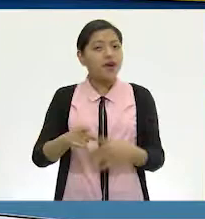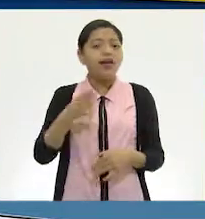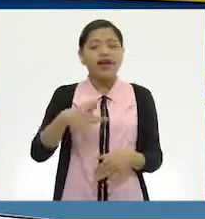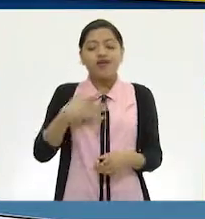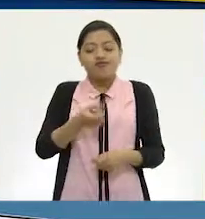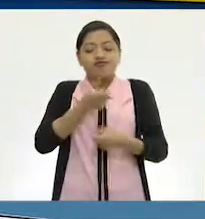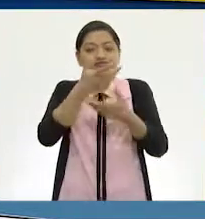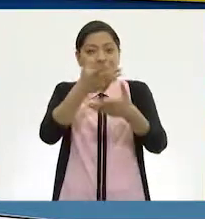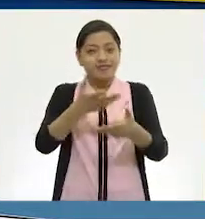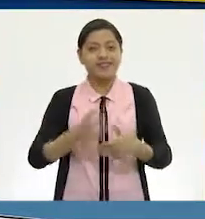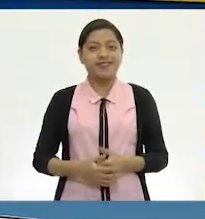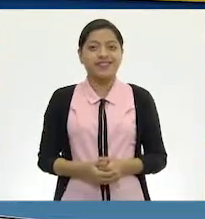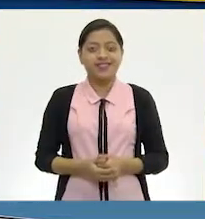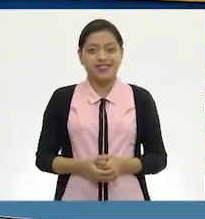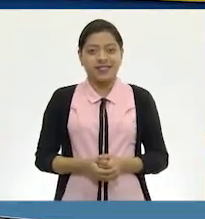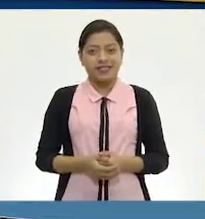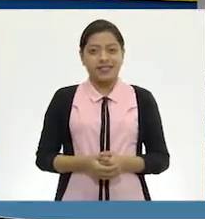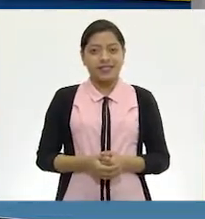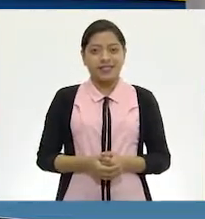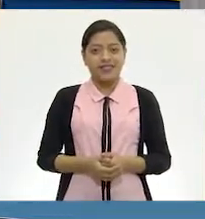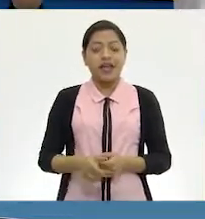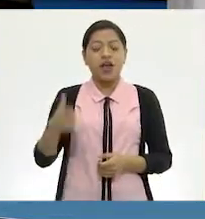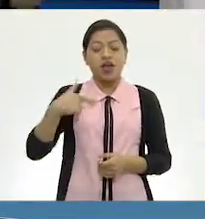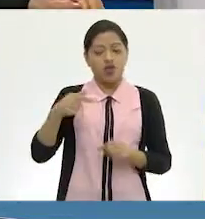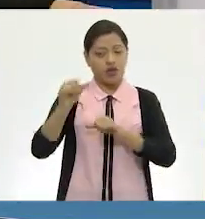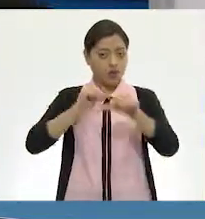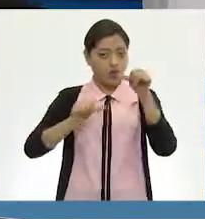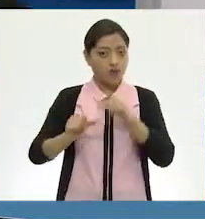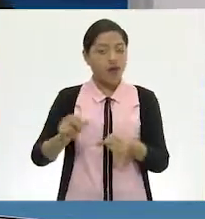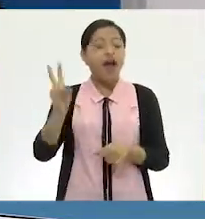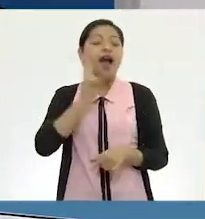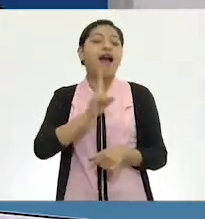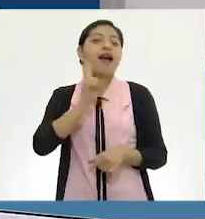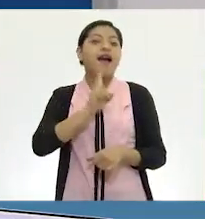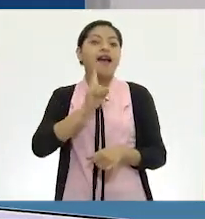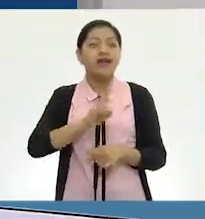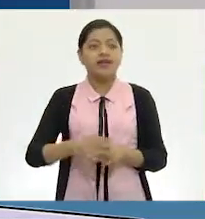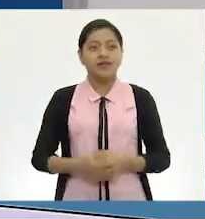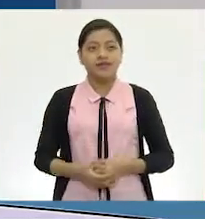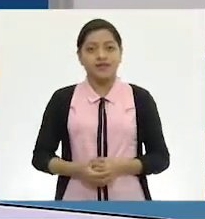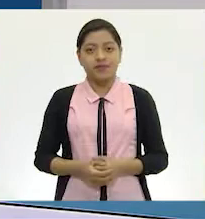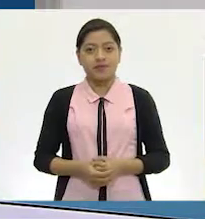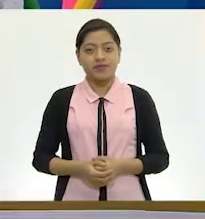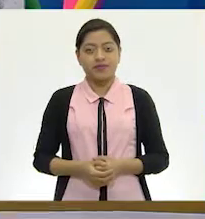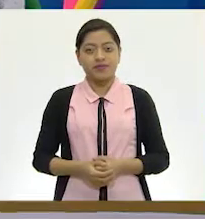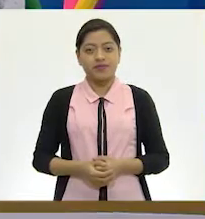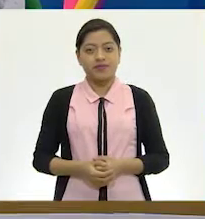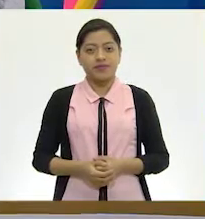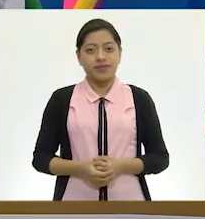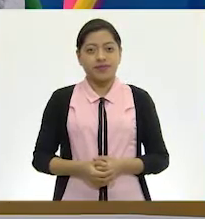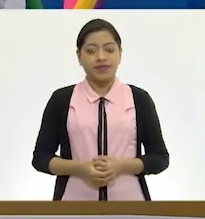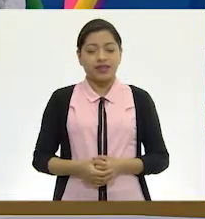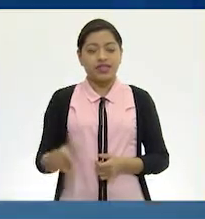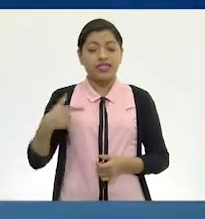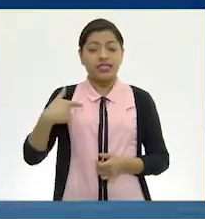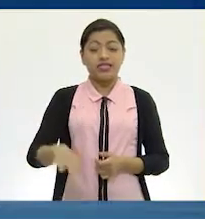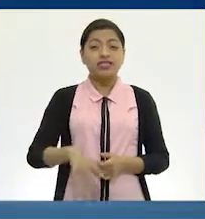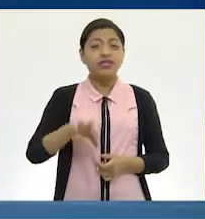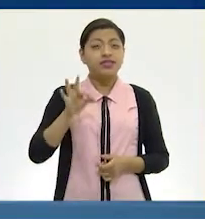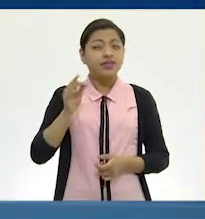Exacto. Ahora voy yo. A ver, muy bien. Sí. A ver, entonces, a ver, así. Sí. Ajá. Ay, que me habrá